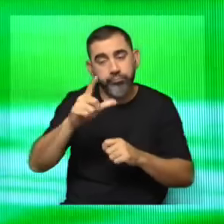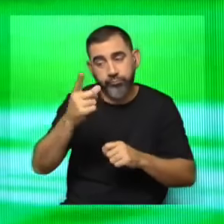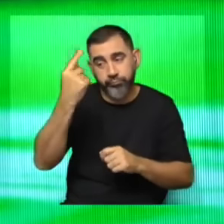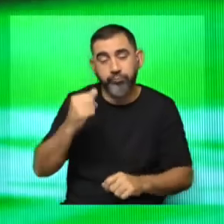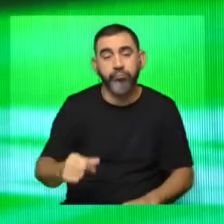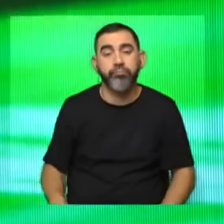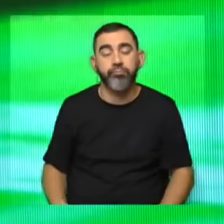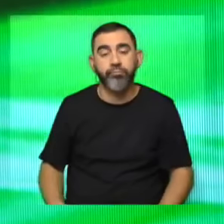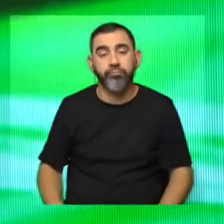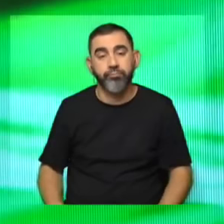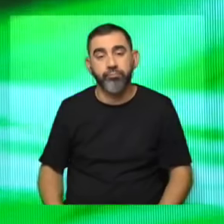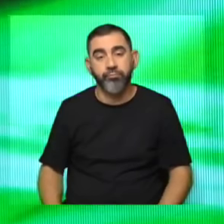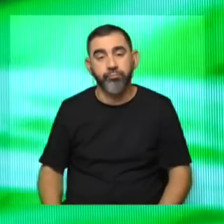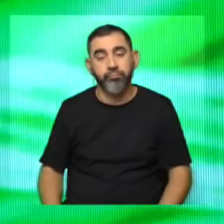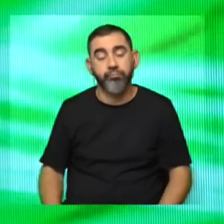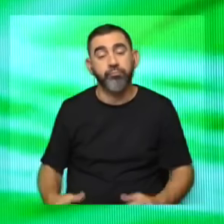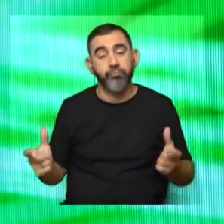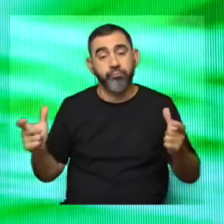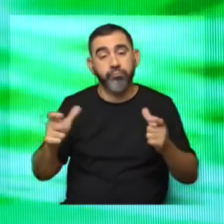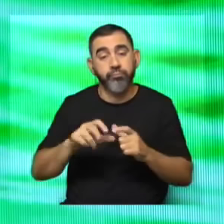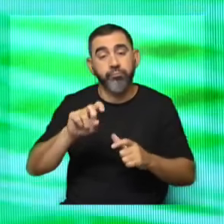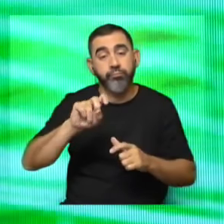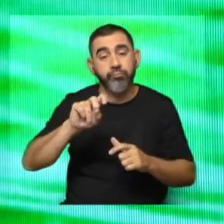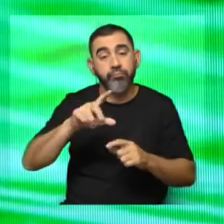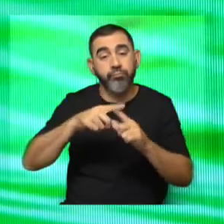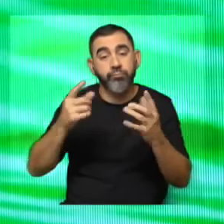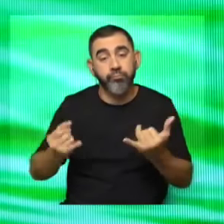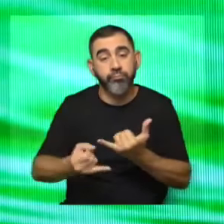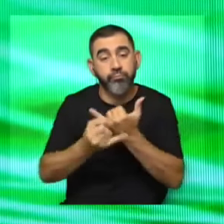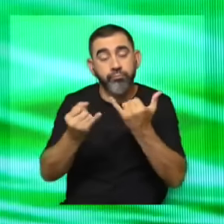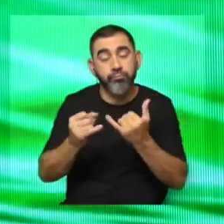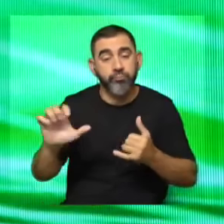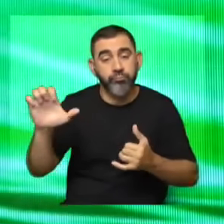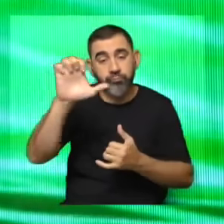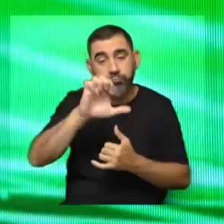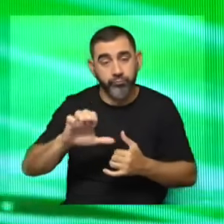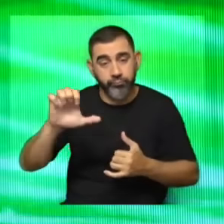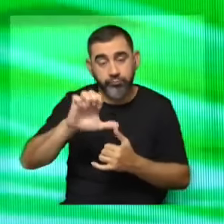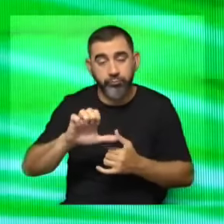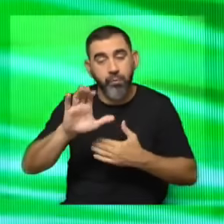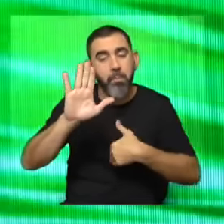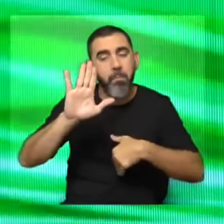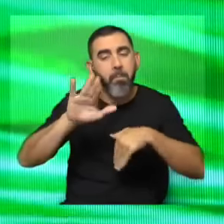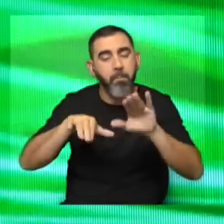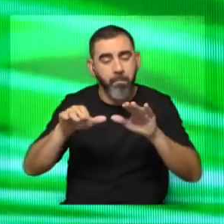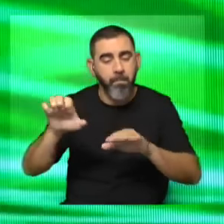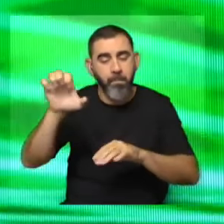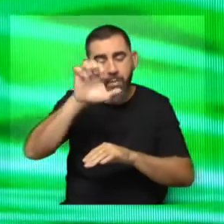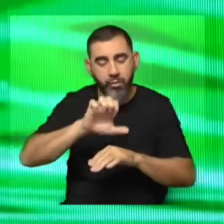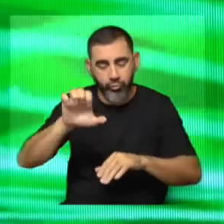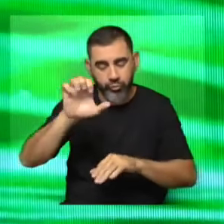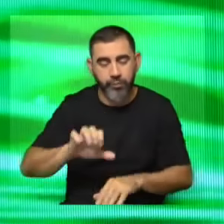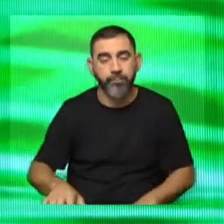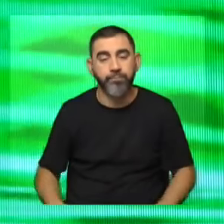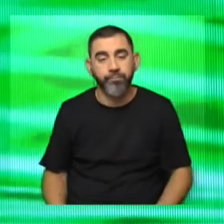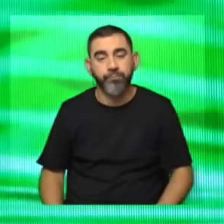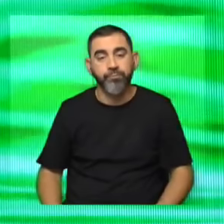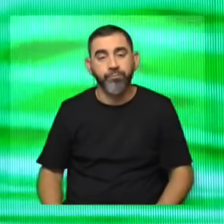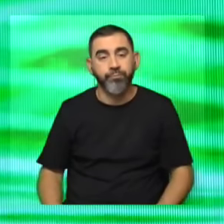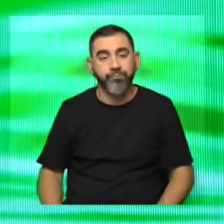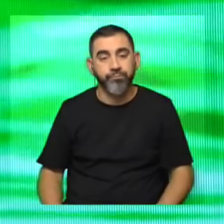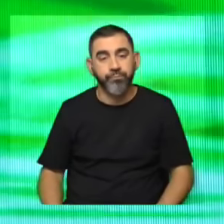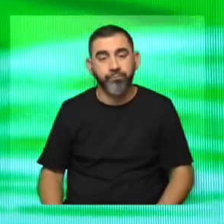ayer fuimos recibidos a las 12 del mediodía por la dirección de la empresa este este por la mayoría de la dirección de la empresa digamos y y